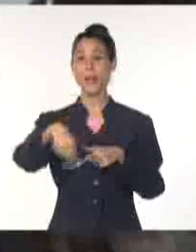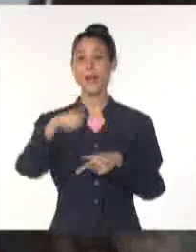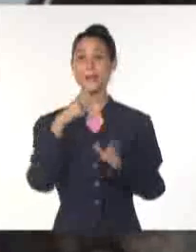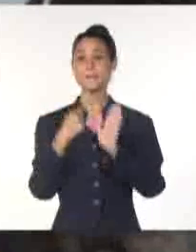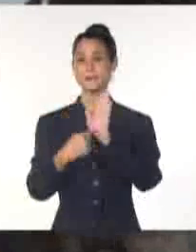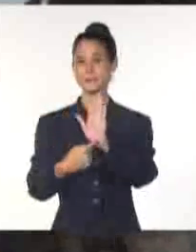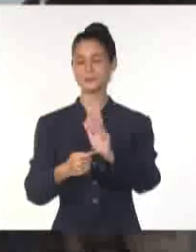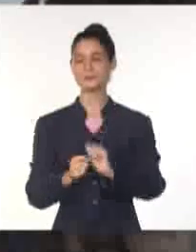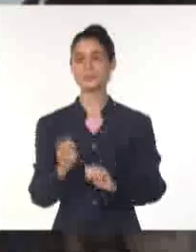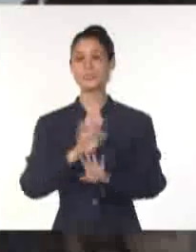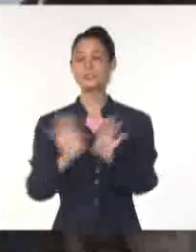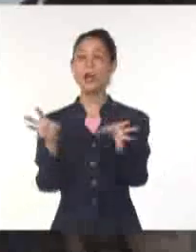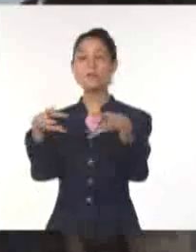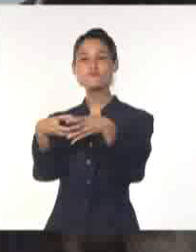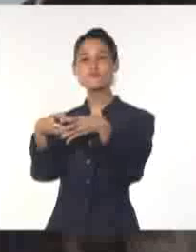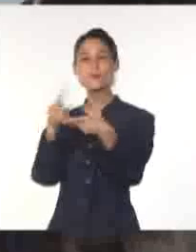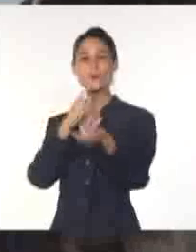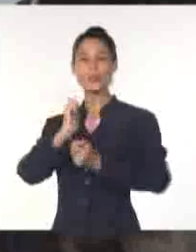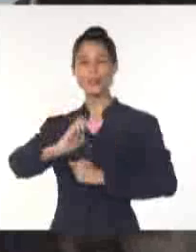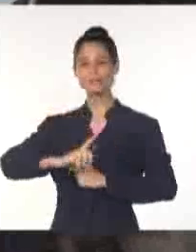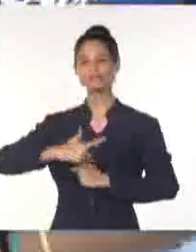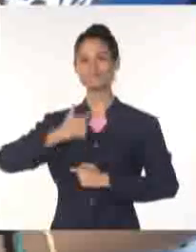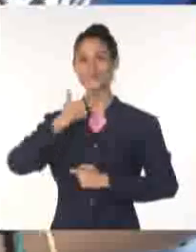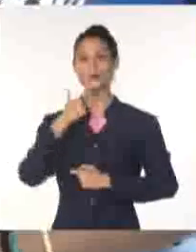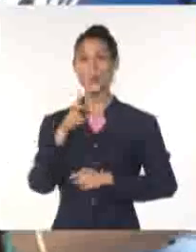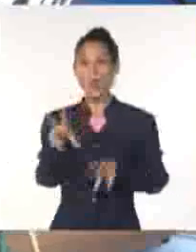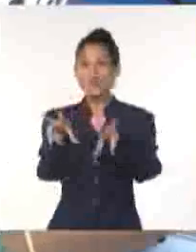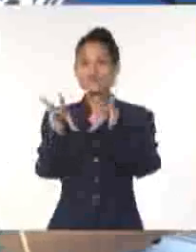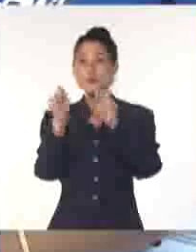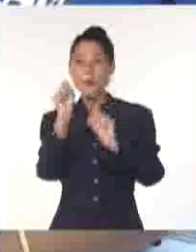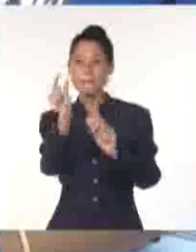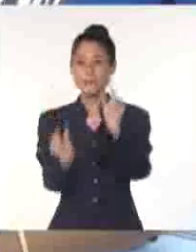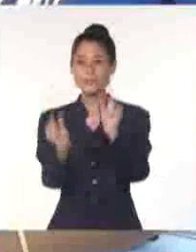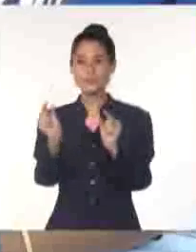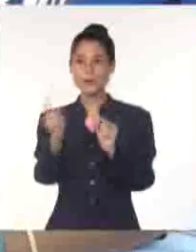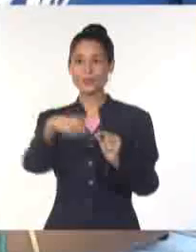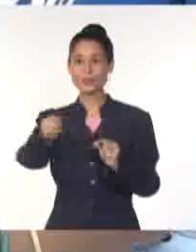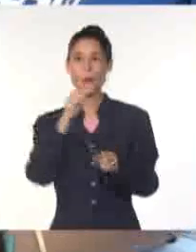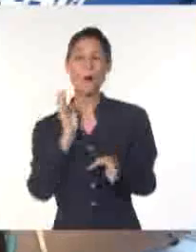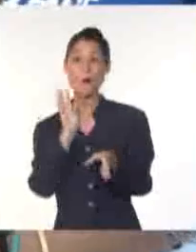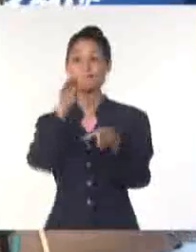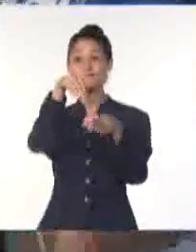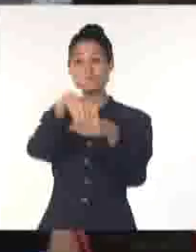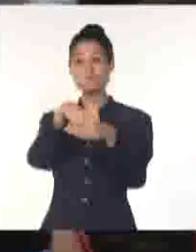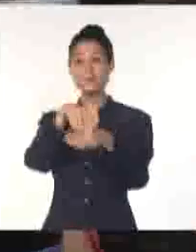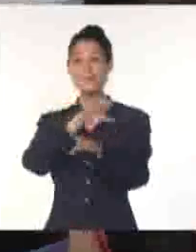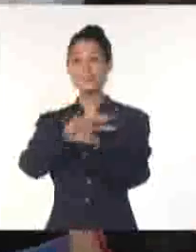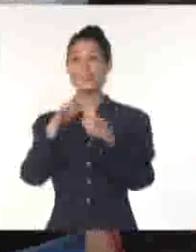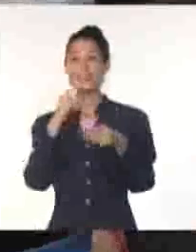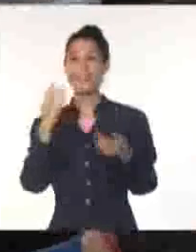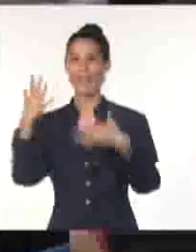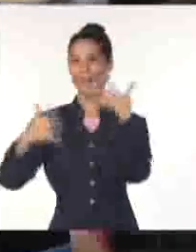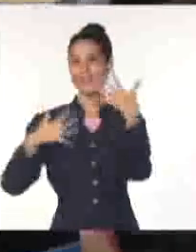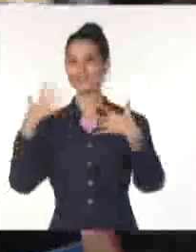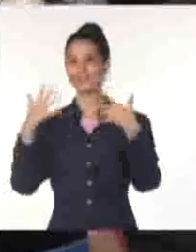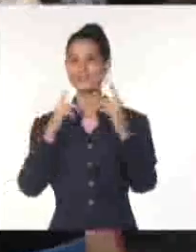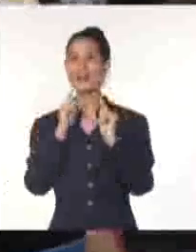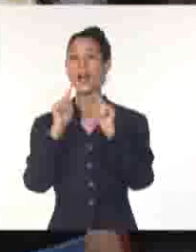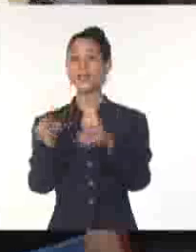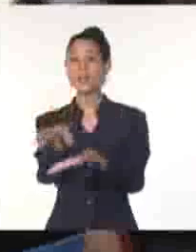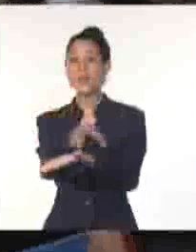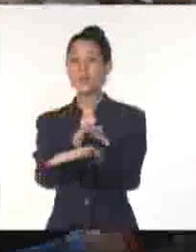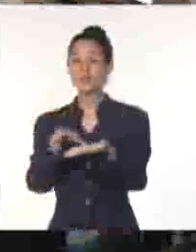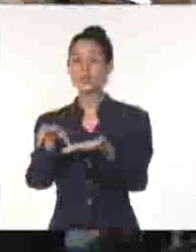Hermanos Saiz dio la bienvenida a nuevos miembros en sus diversas manifestaciones durante la ceremonia de ingreso que tuvo lugar en el Pabellón Cuba,